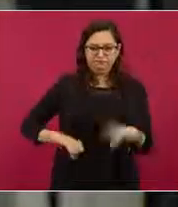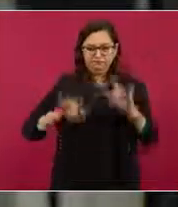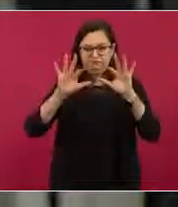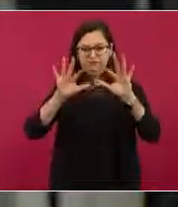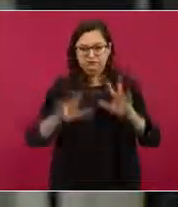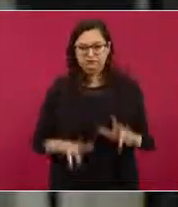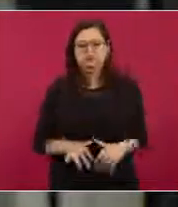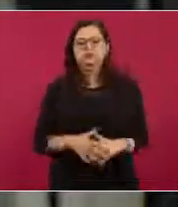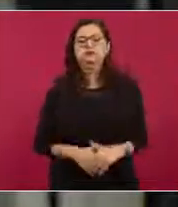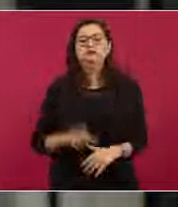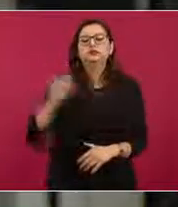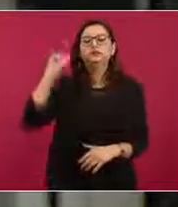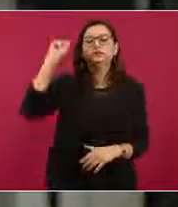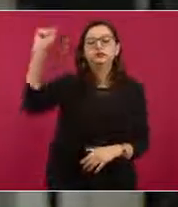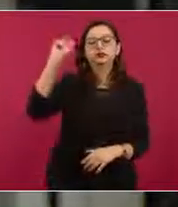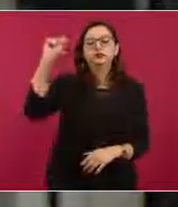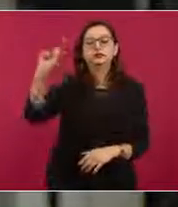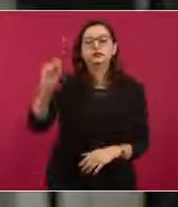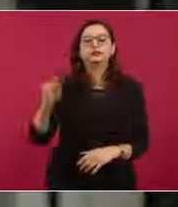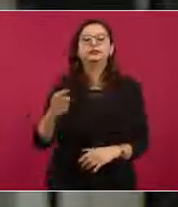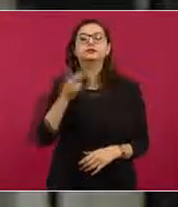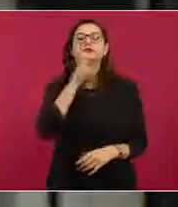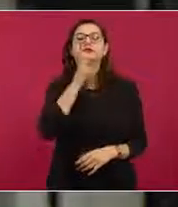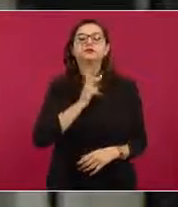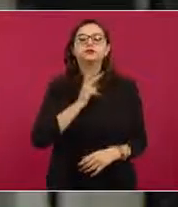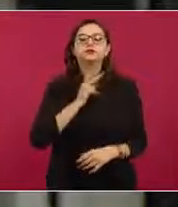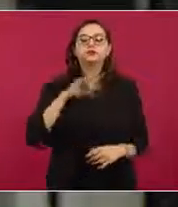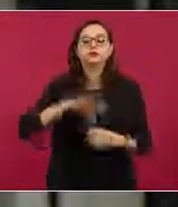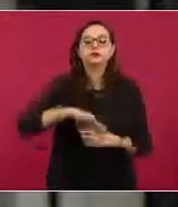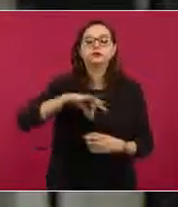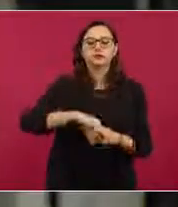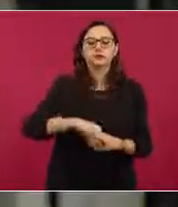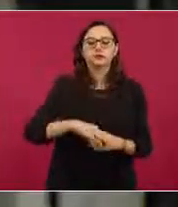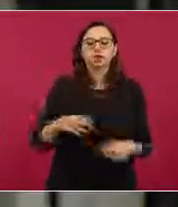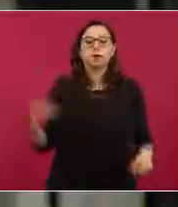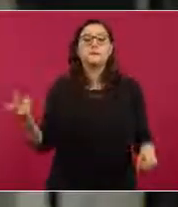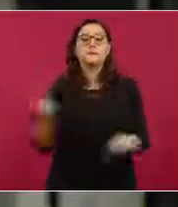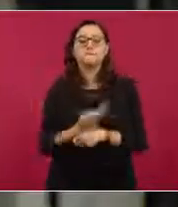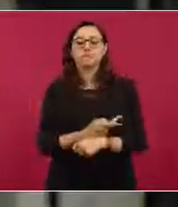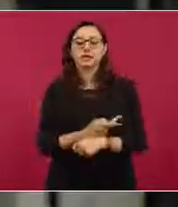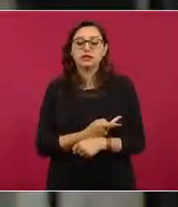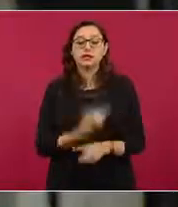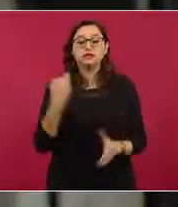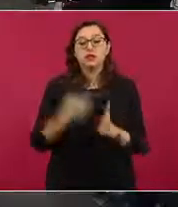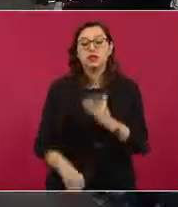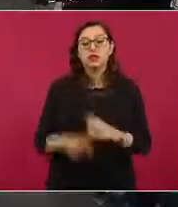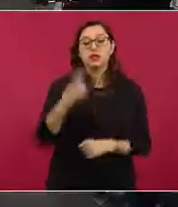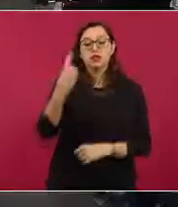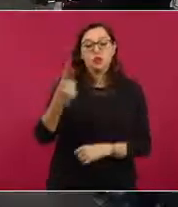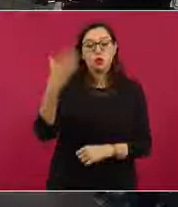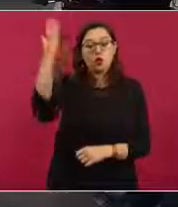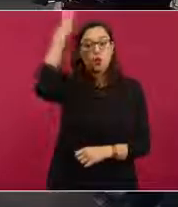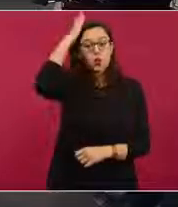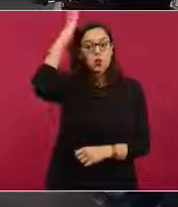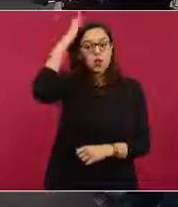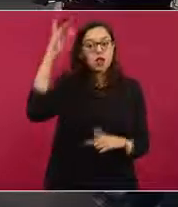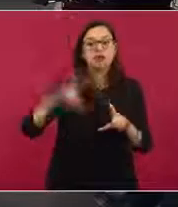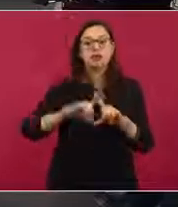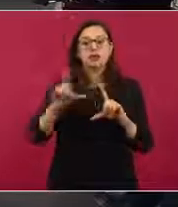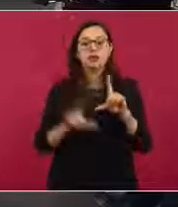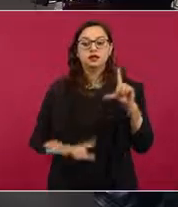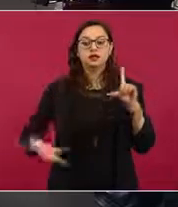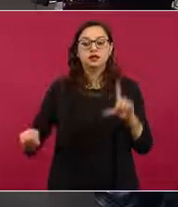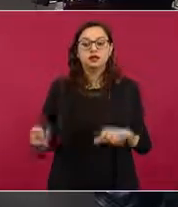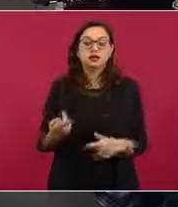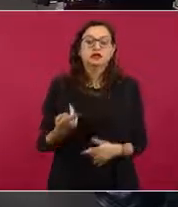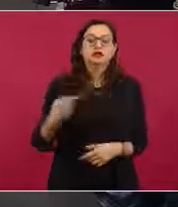petrolero fue a elecciones por un motivo fundamental: la carencia de un líder nacional. La pregunta es que el